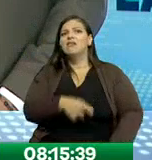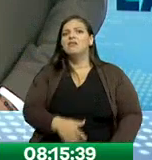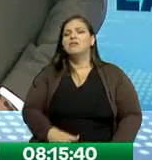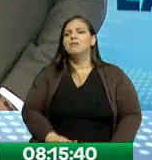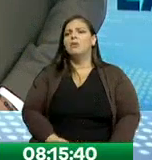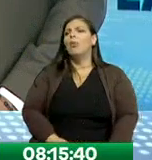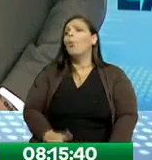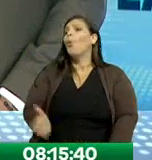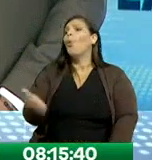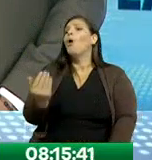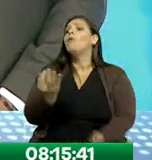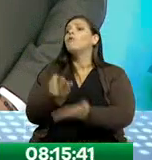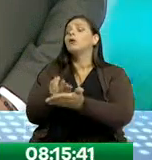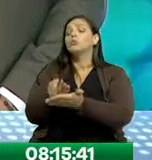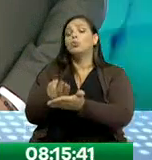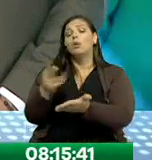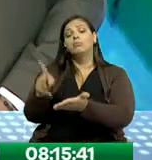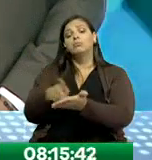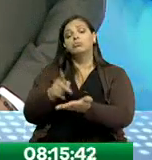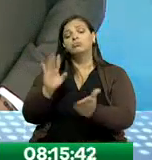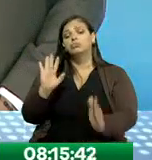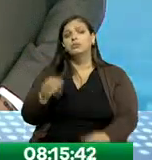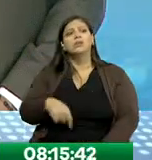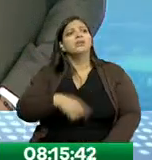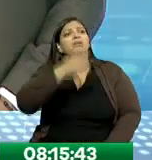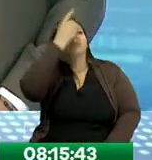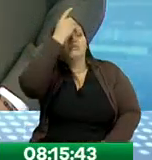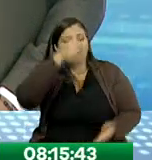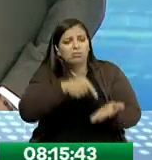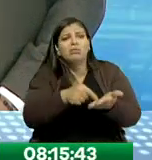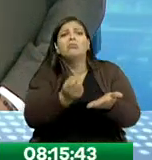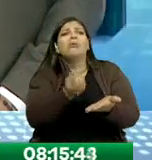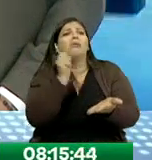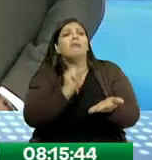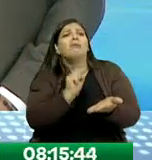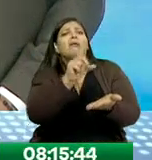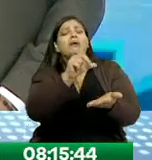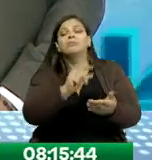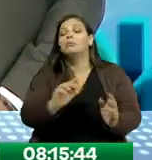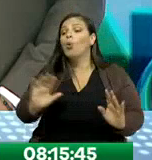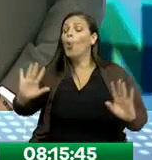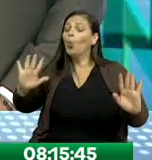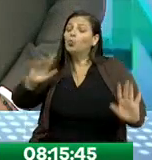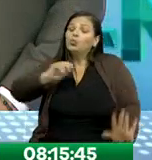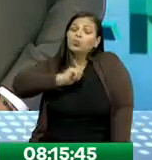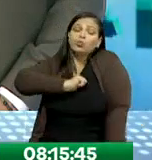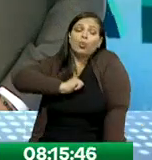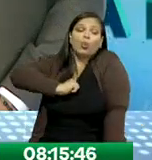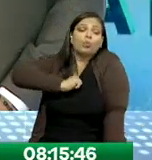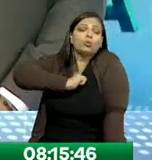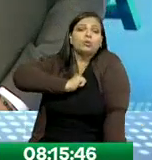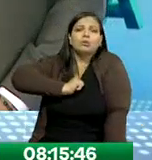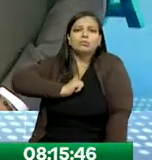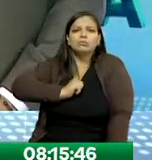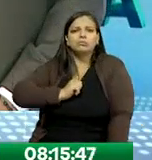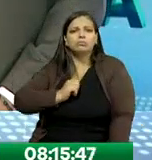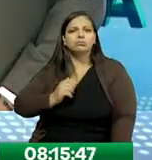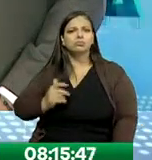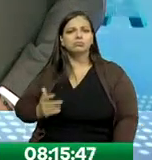Las autoridades superiores, señor vicepresidente, señor presidente... Ministro, se están burlando de Guayaquil.